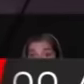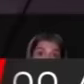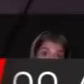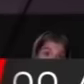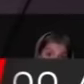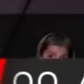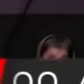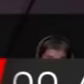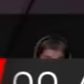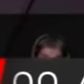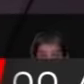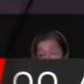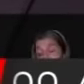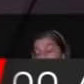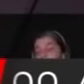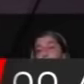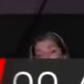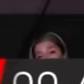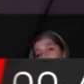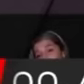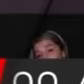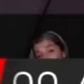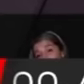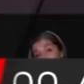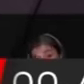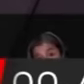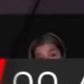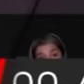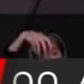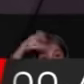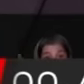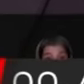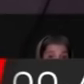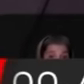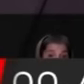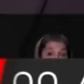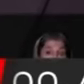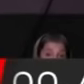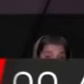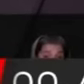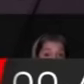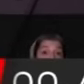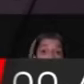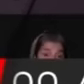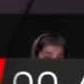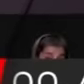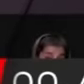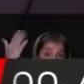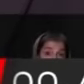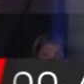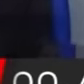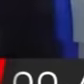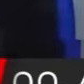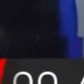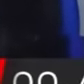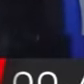cárceles que sacó Patricia Bullrich, tu nueva compañera, y que perjudicó todo el seguimiento y control de los monos en Santa